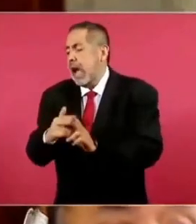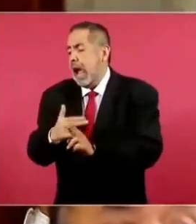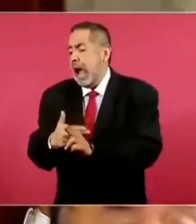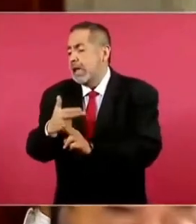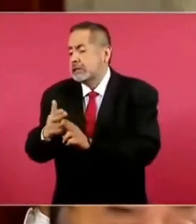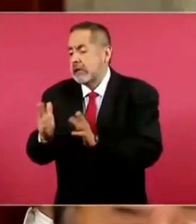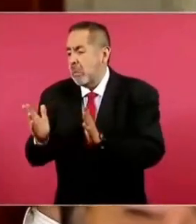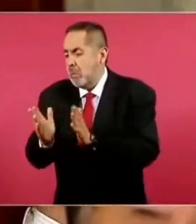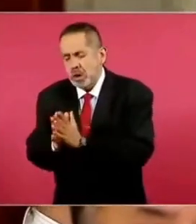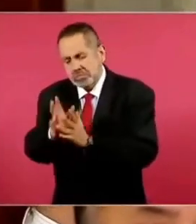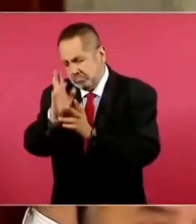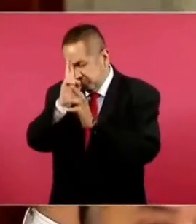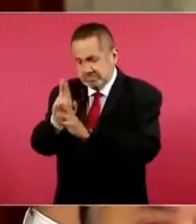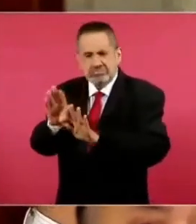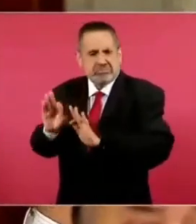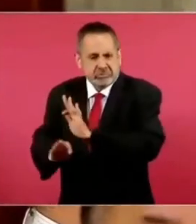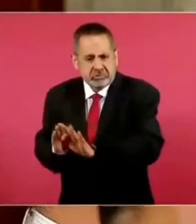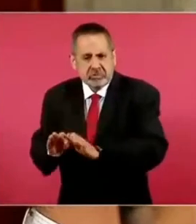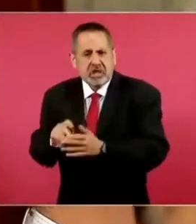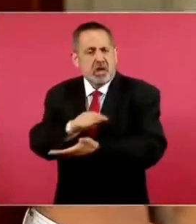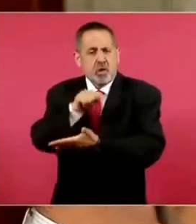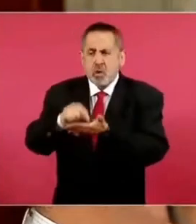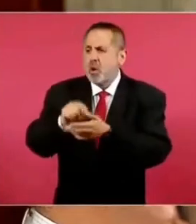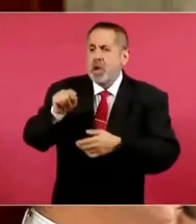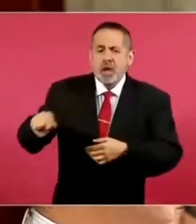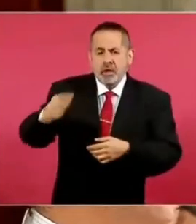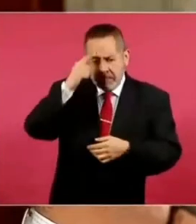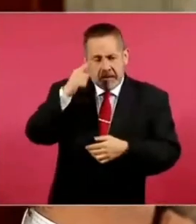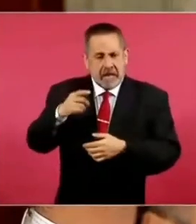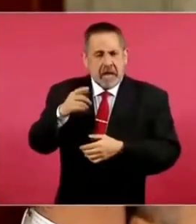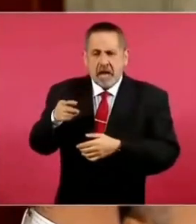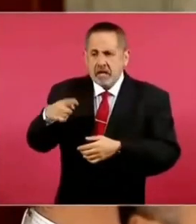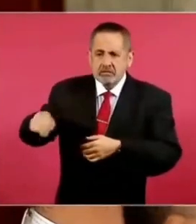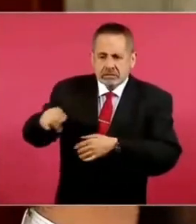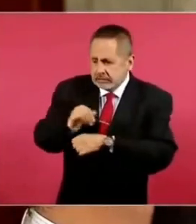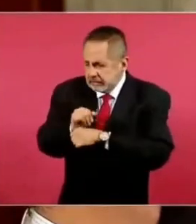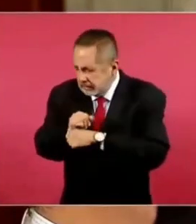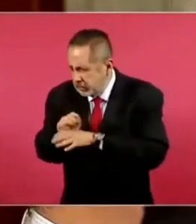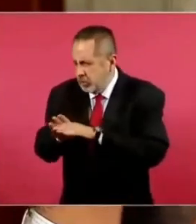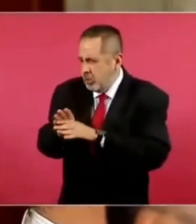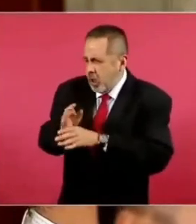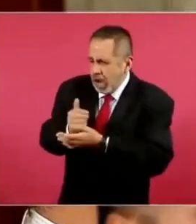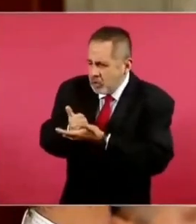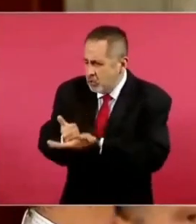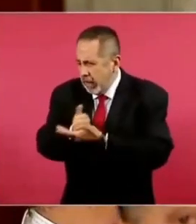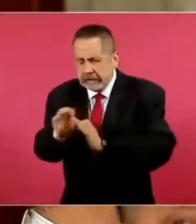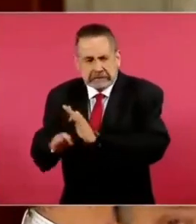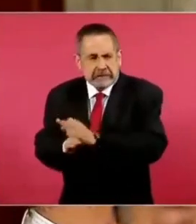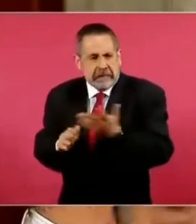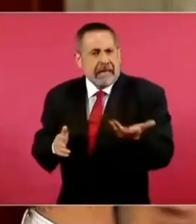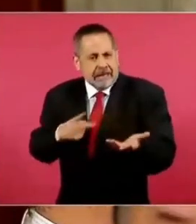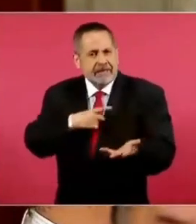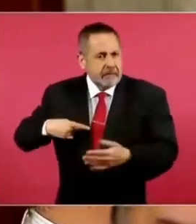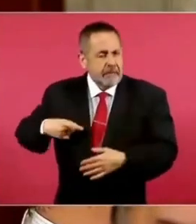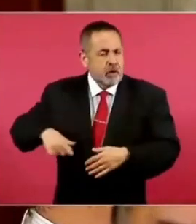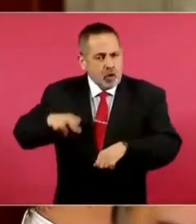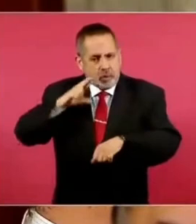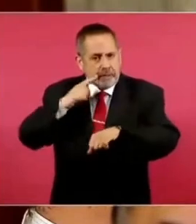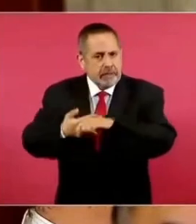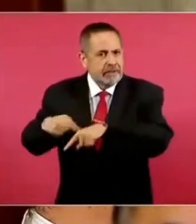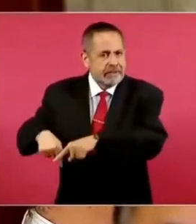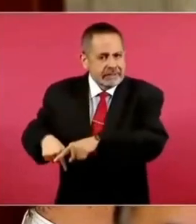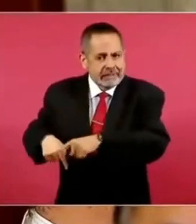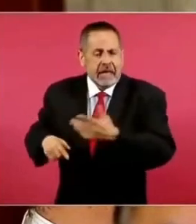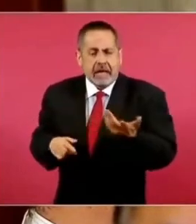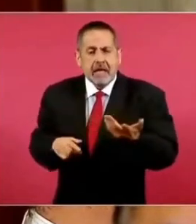a través de instancias federales como los centros para la conservación e investigación de la vida Silvestre cips la mayoría de los cuales